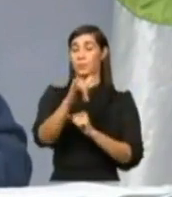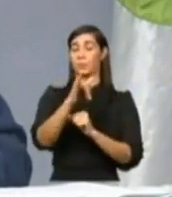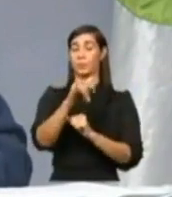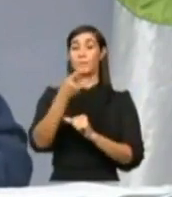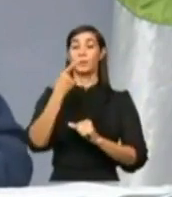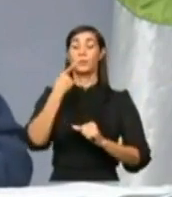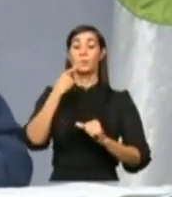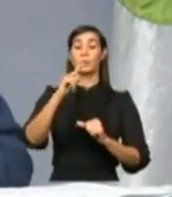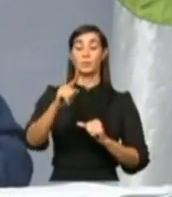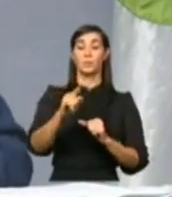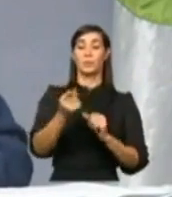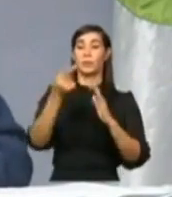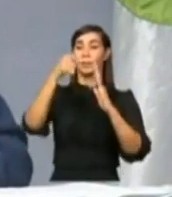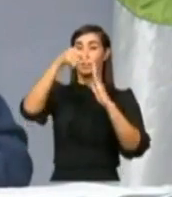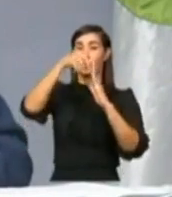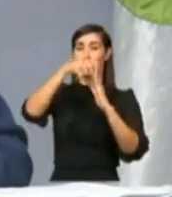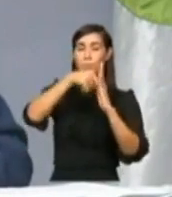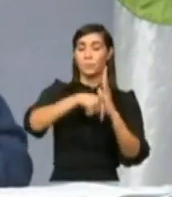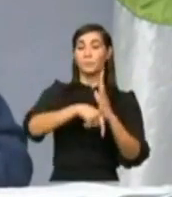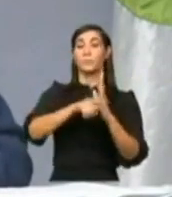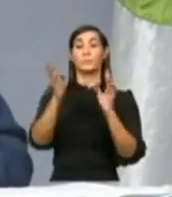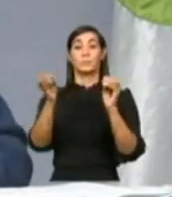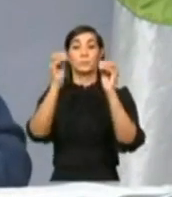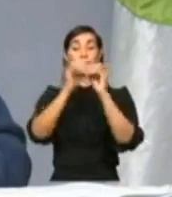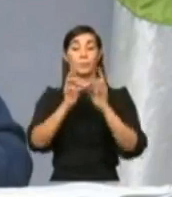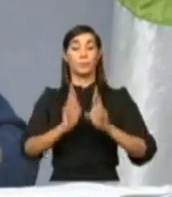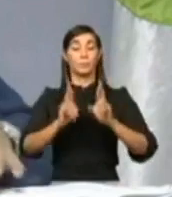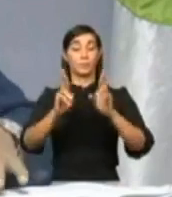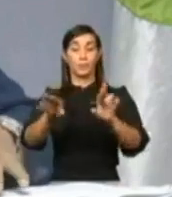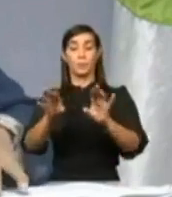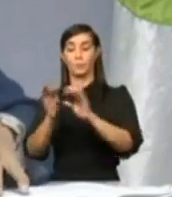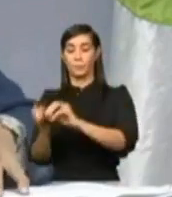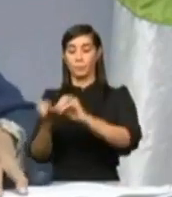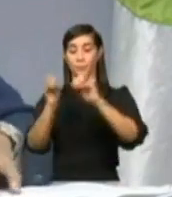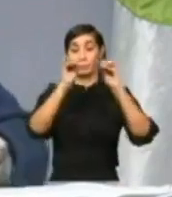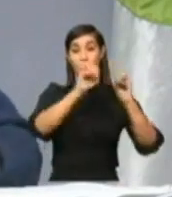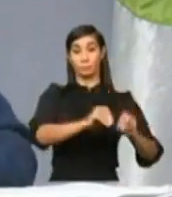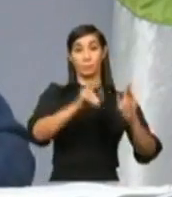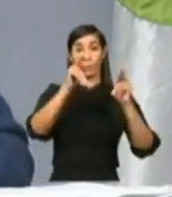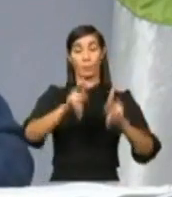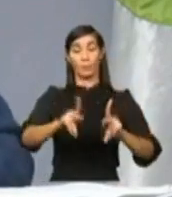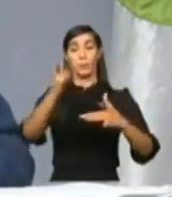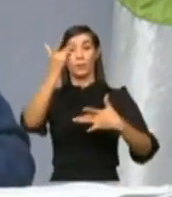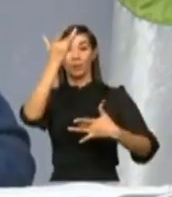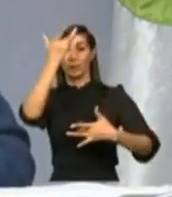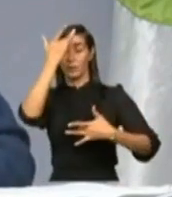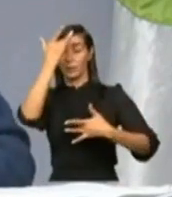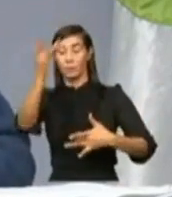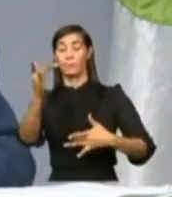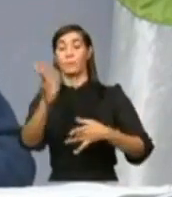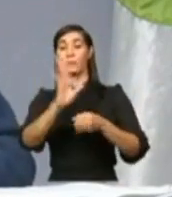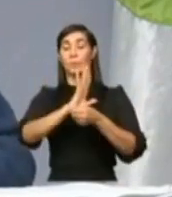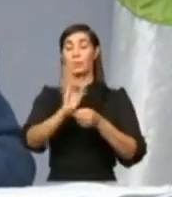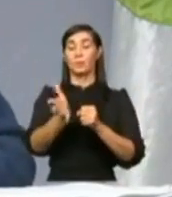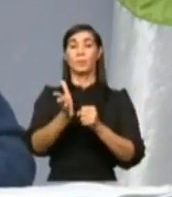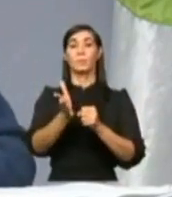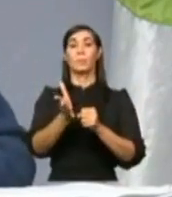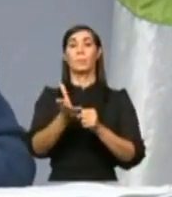ordena la profundización de los traslados a aquellos pacientes que ya han recibido